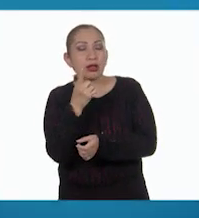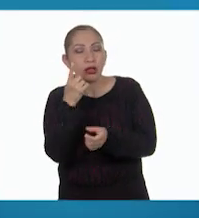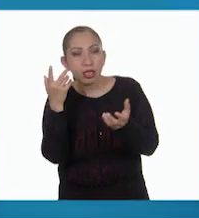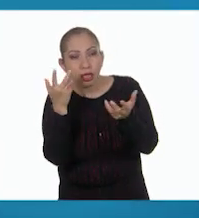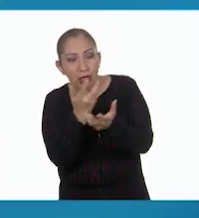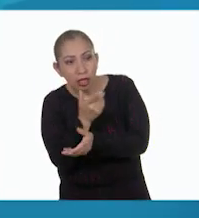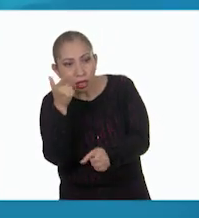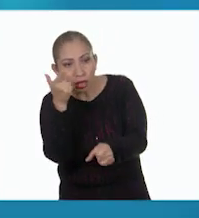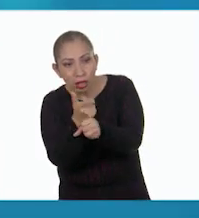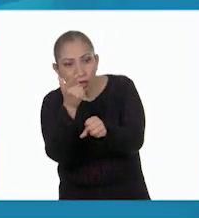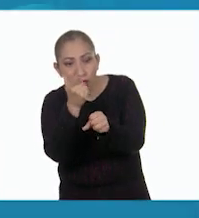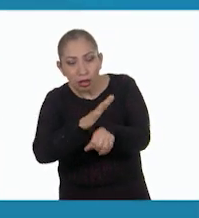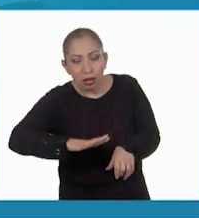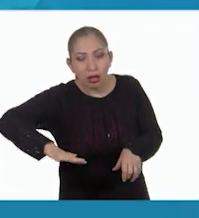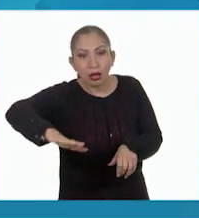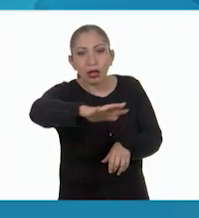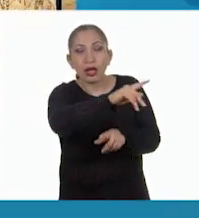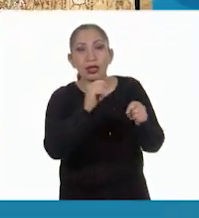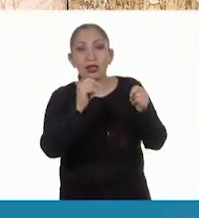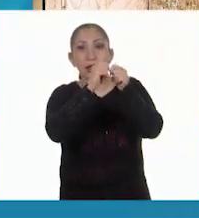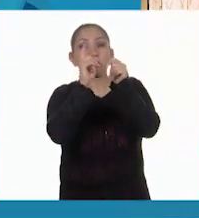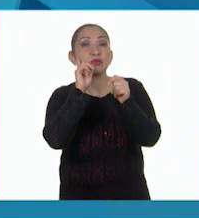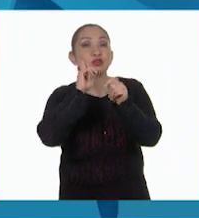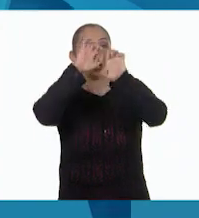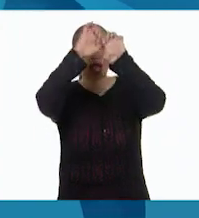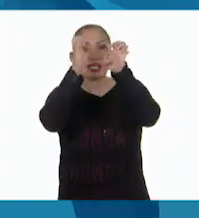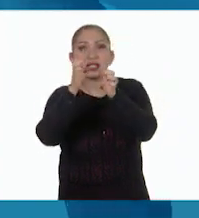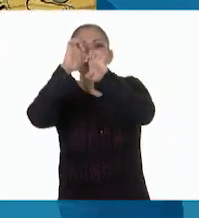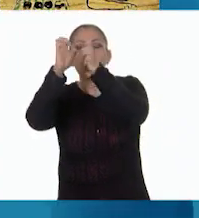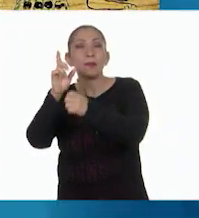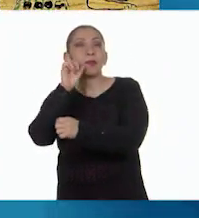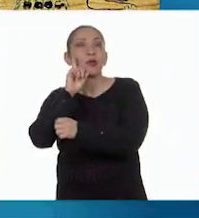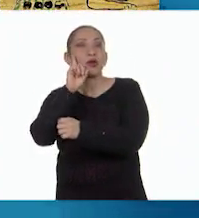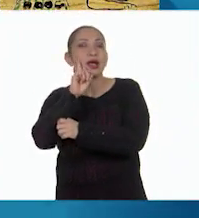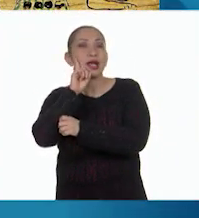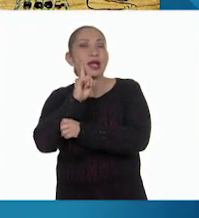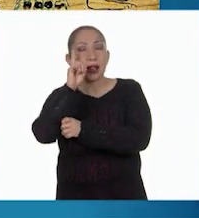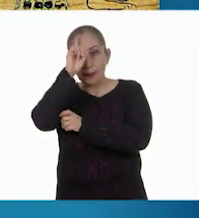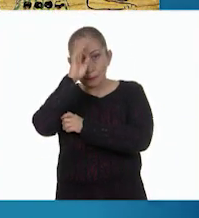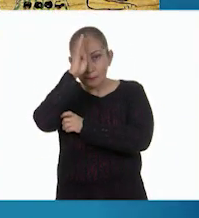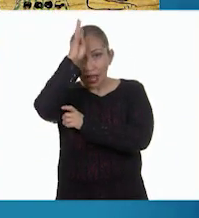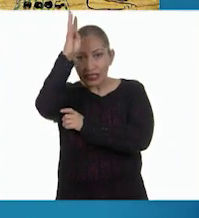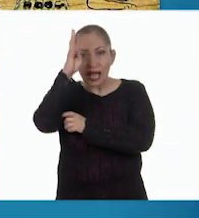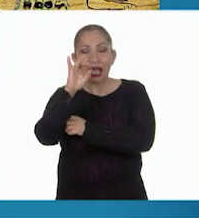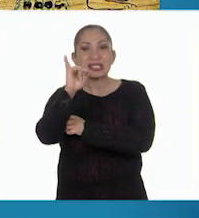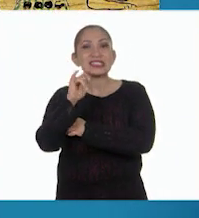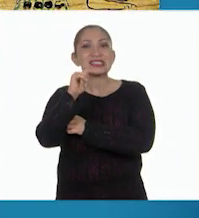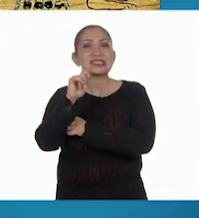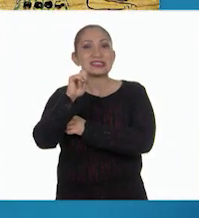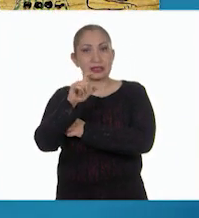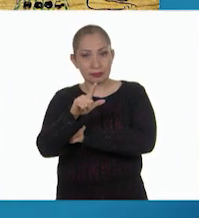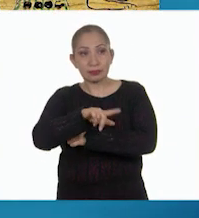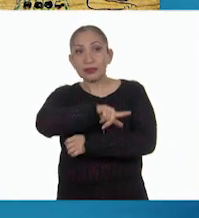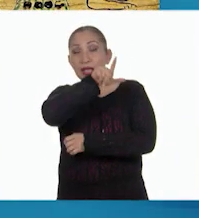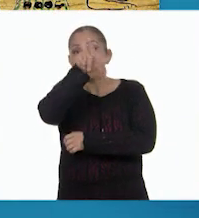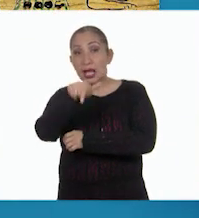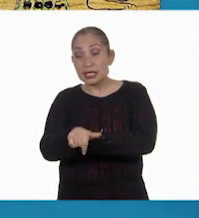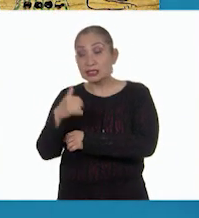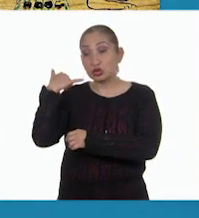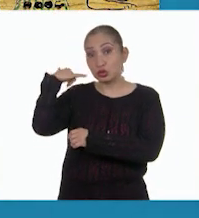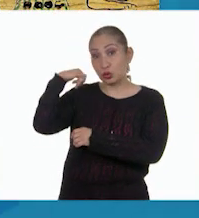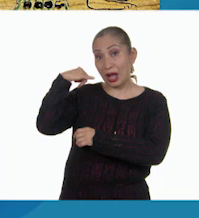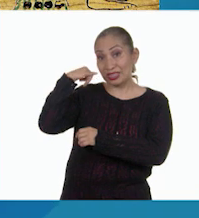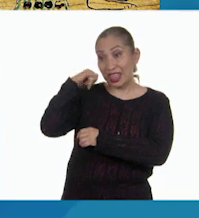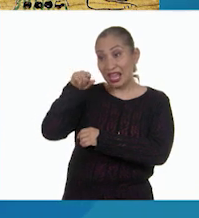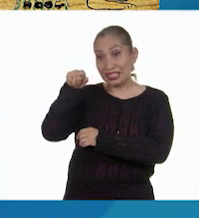porque localizaron en estos templos muchas estatuas de la diosa maya Ixchel. De ahí siguieron por la costa de la península de